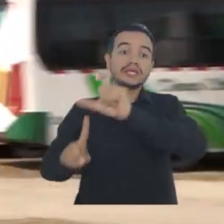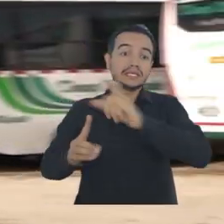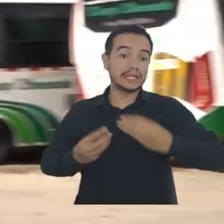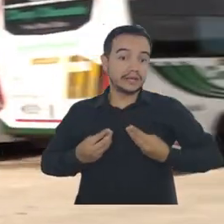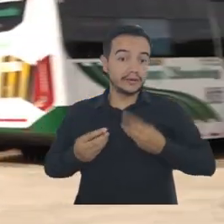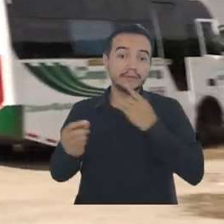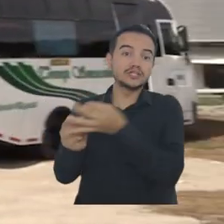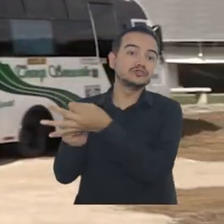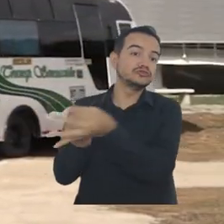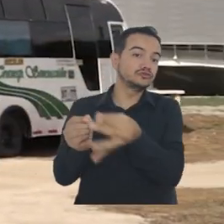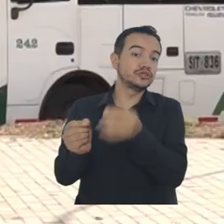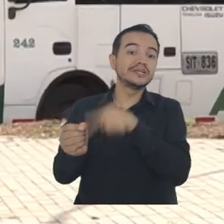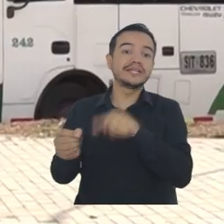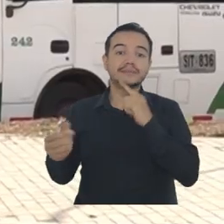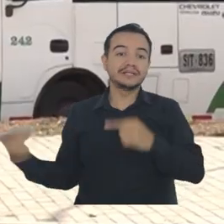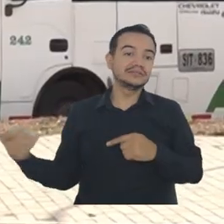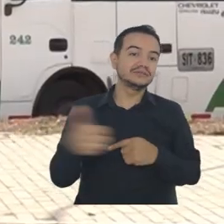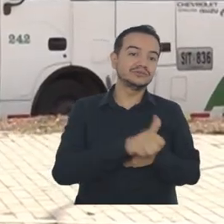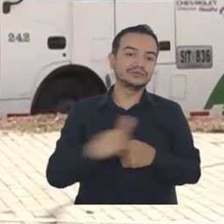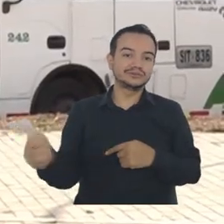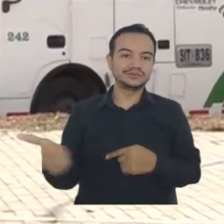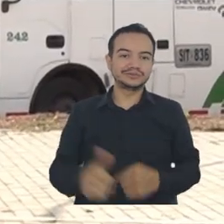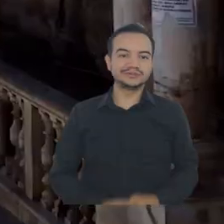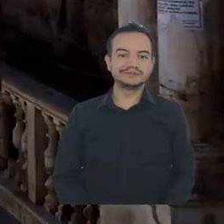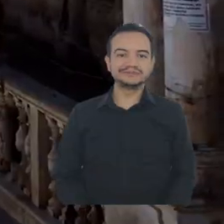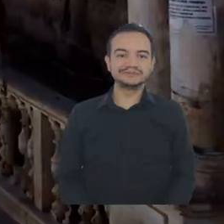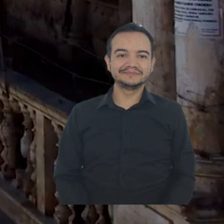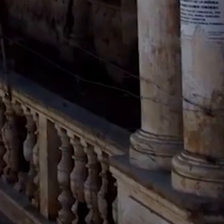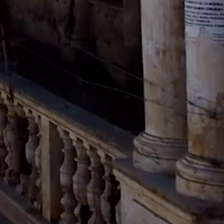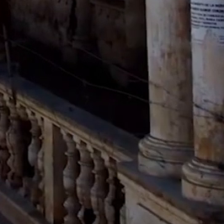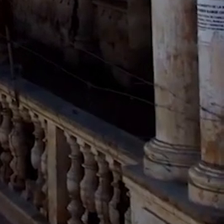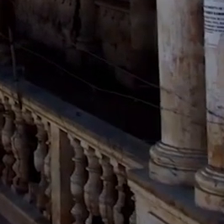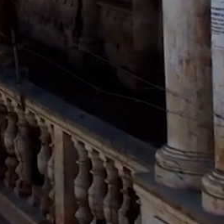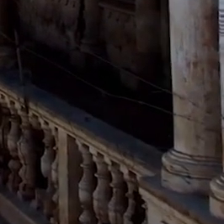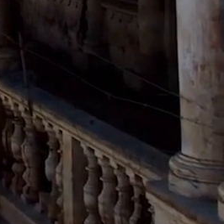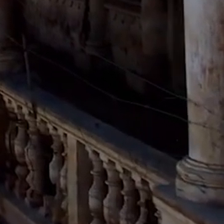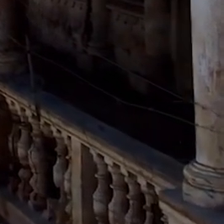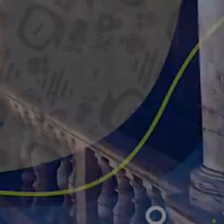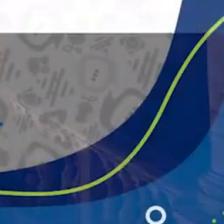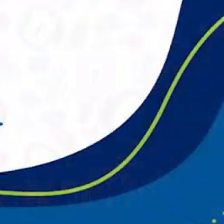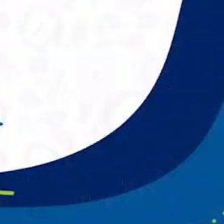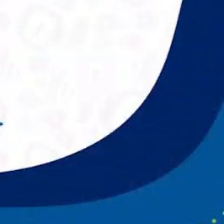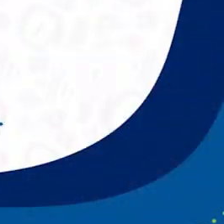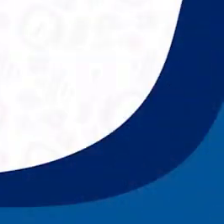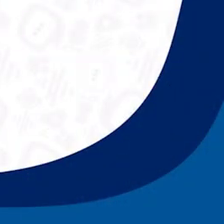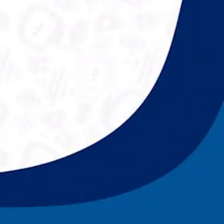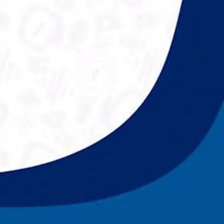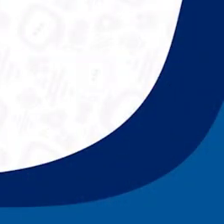estudiantes y del que se favorecerán quienes residen en la zona rural de Ciénaga y sus alrededores.